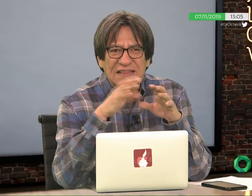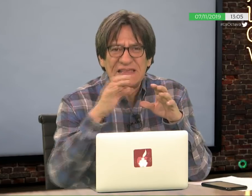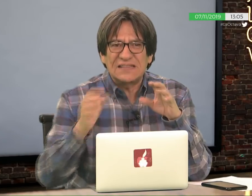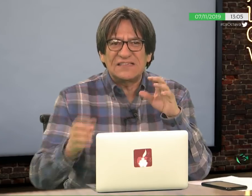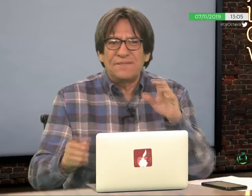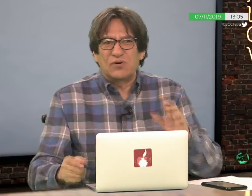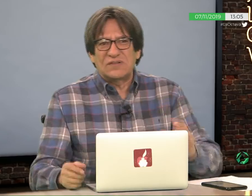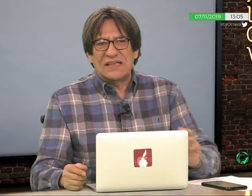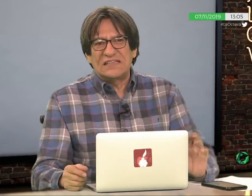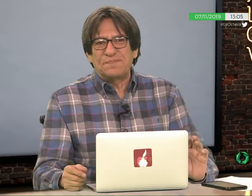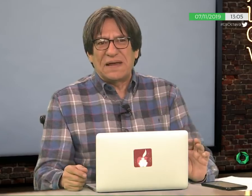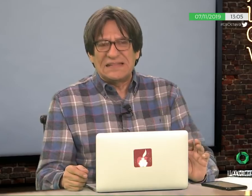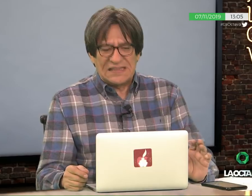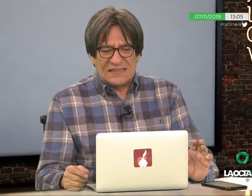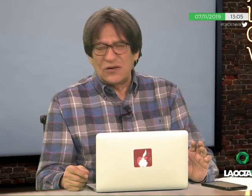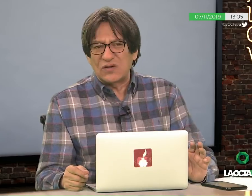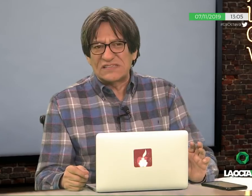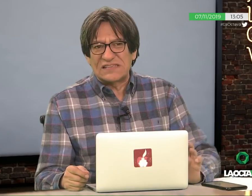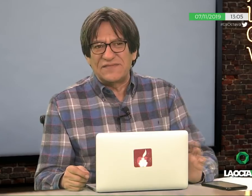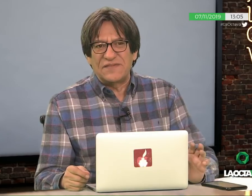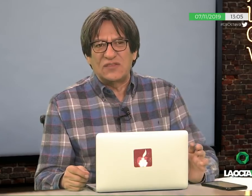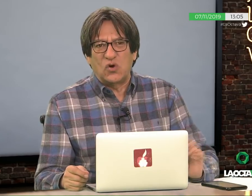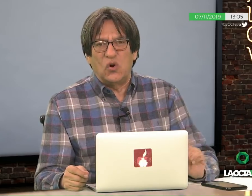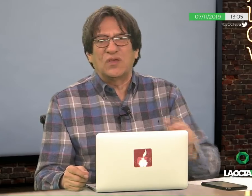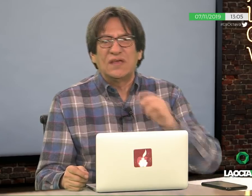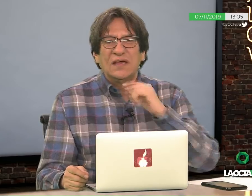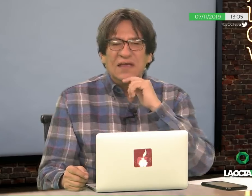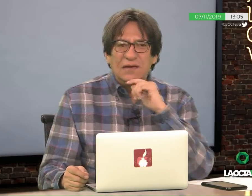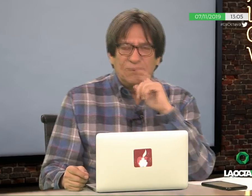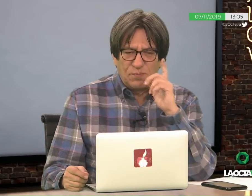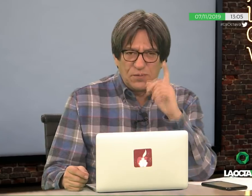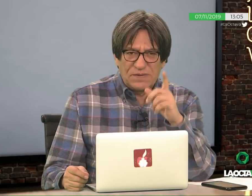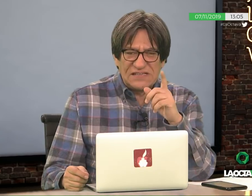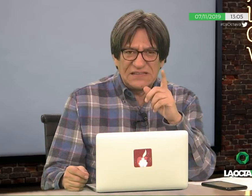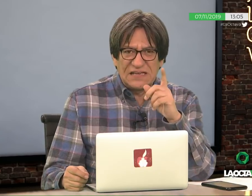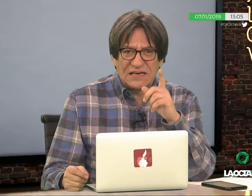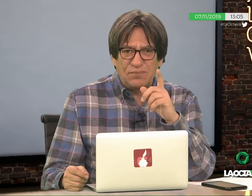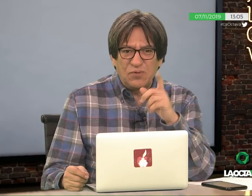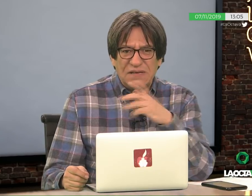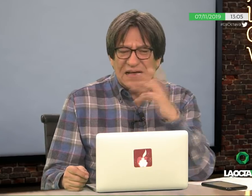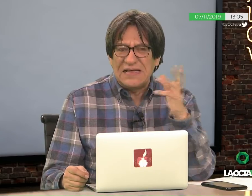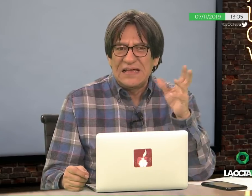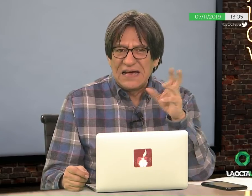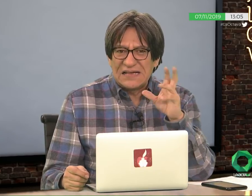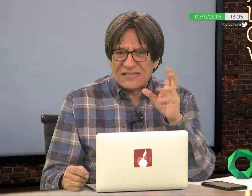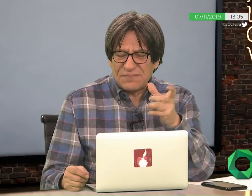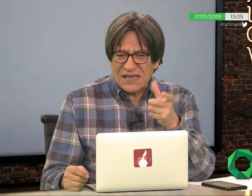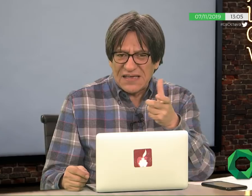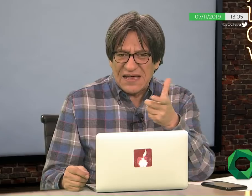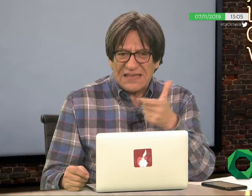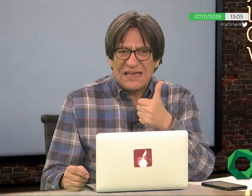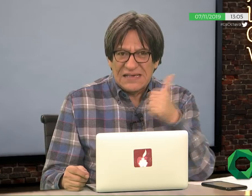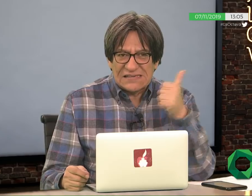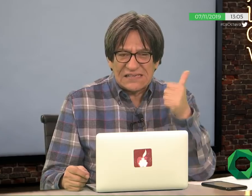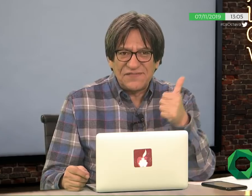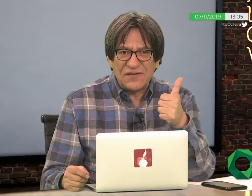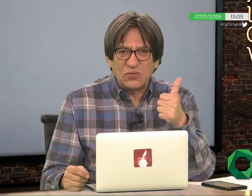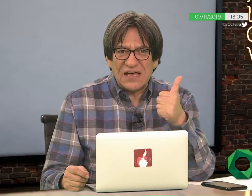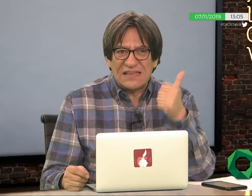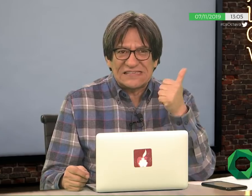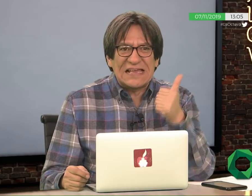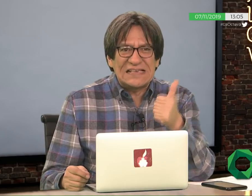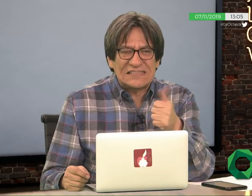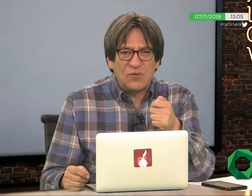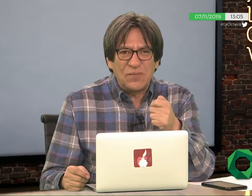ingredientes importantes para entender lo que se está viviendo hoy el propio presidente de la republica acepta que hay estas